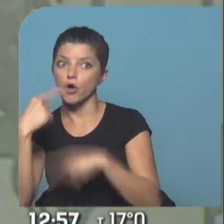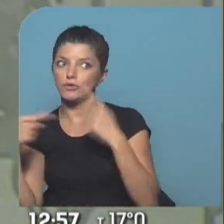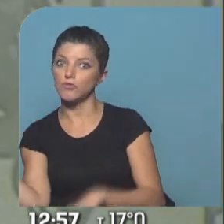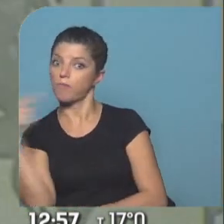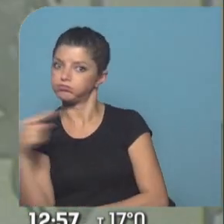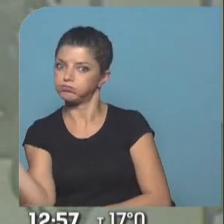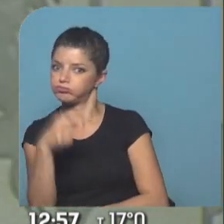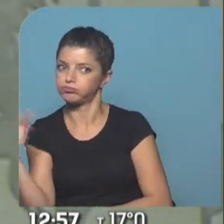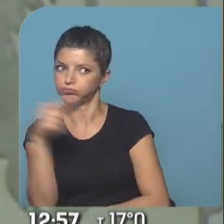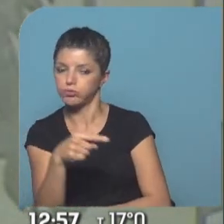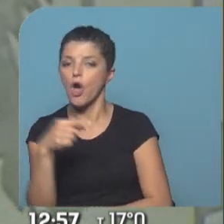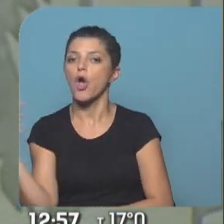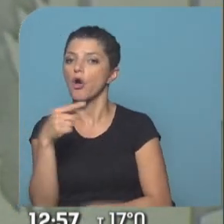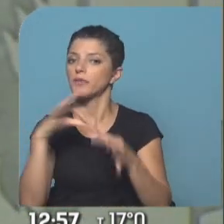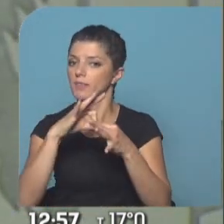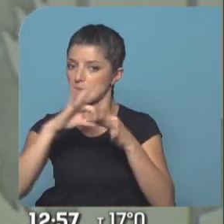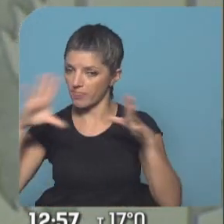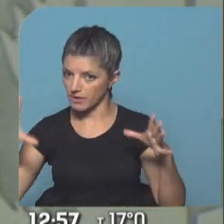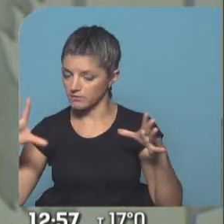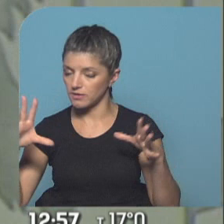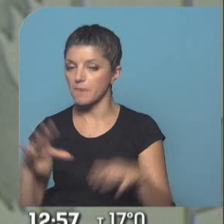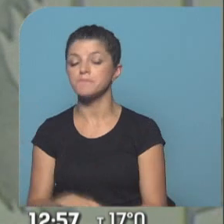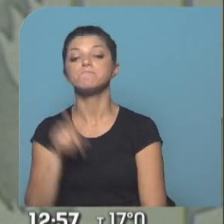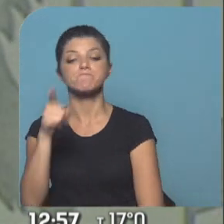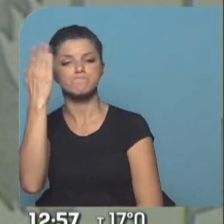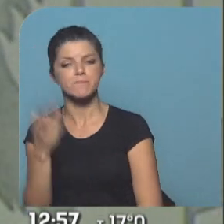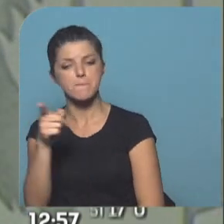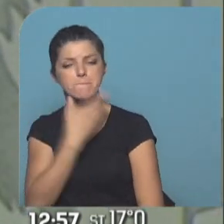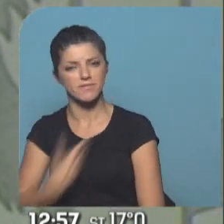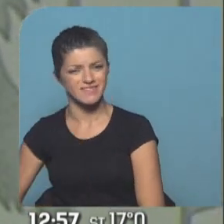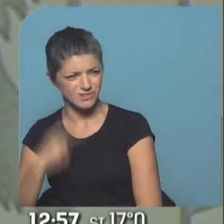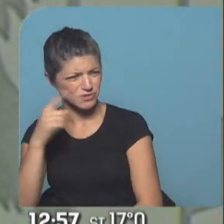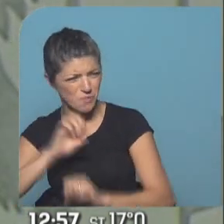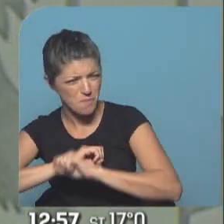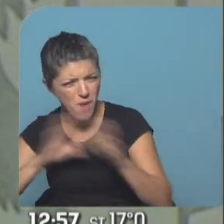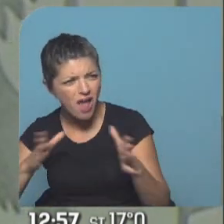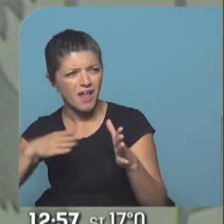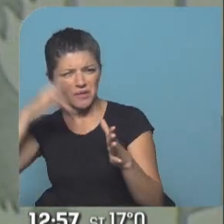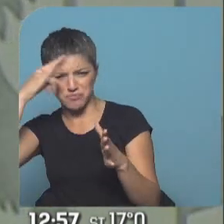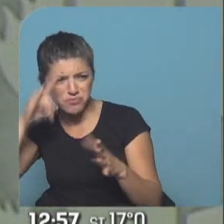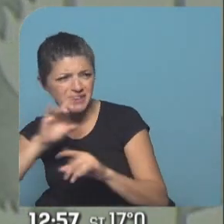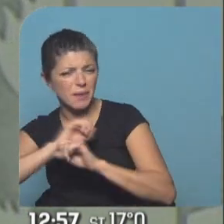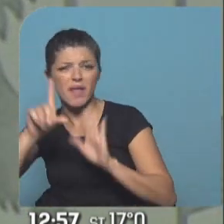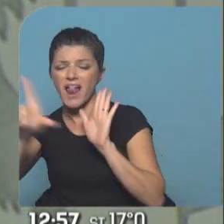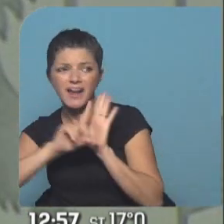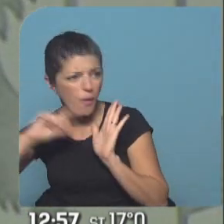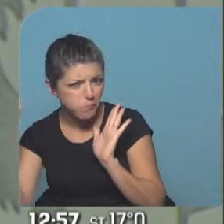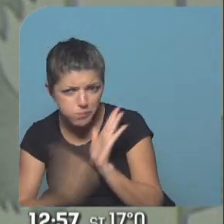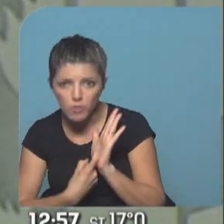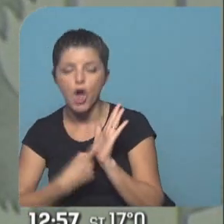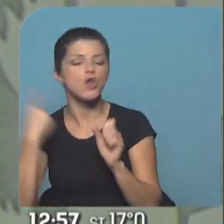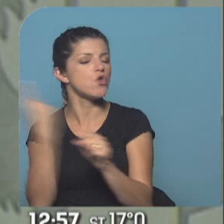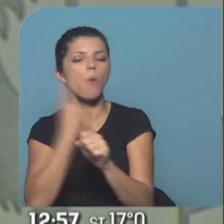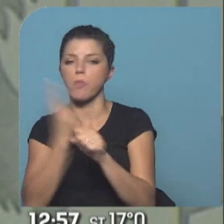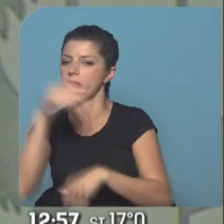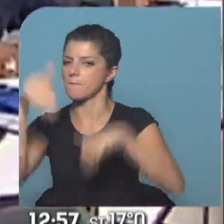gruesa contra el intento independentista. Para Rajoy, la consulta es atropellada, chapucera e ilegal y no se va a celebrar